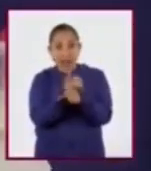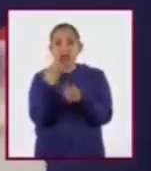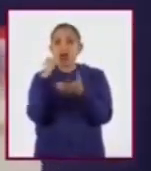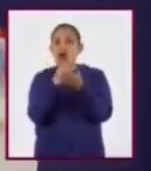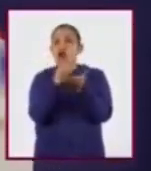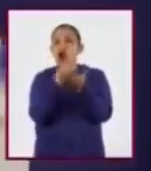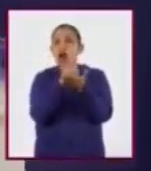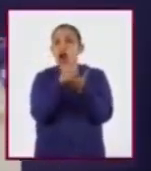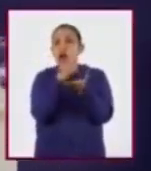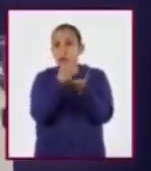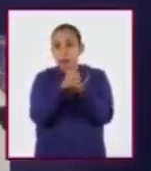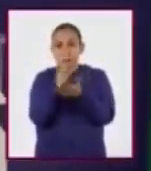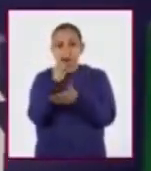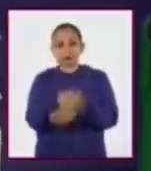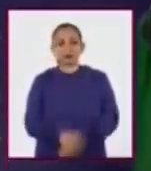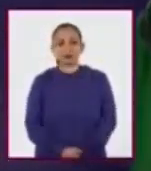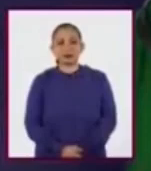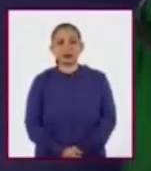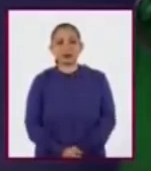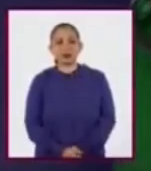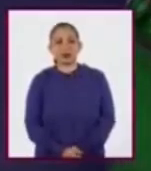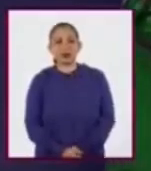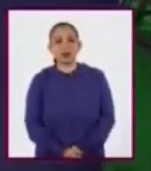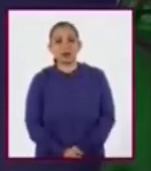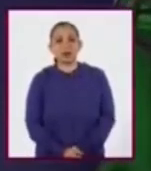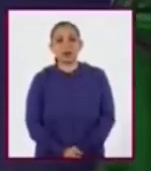dorados. Vamos a ver.